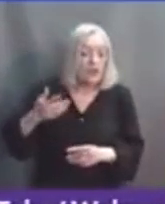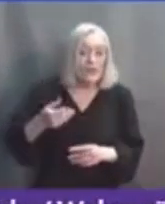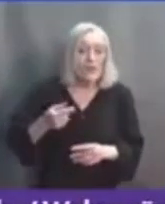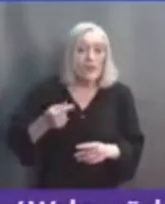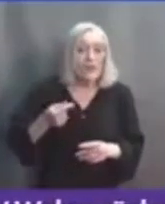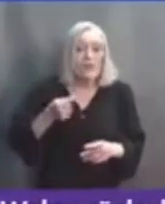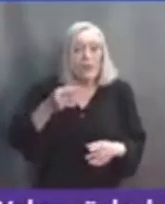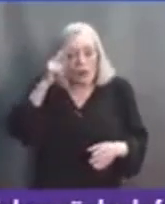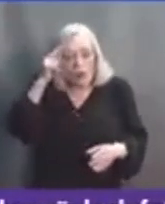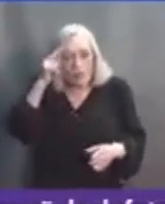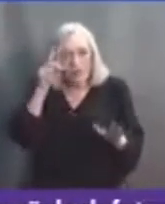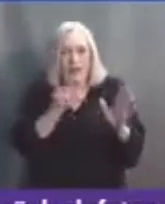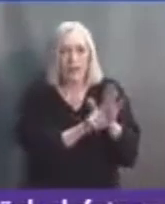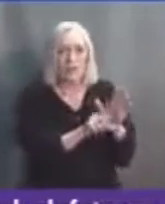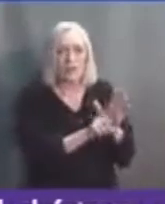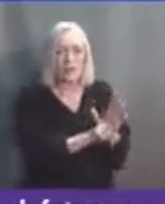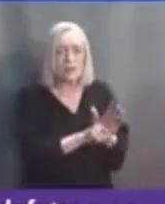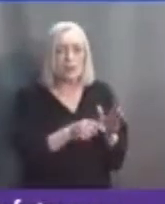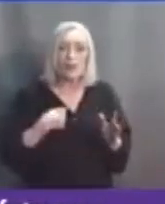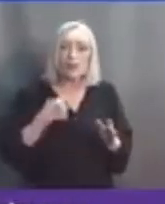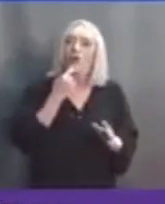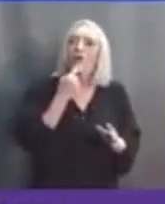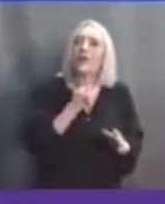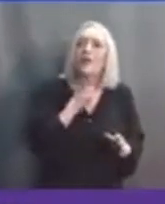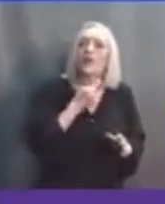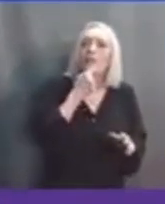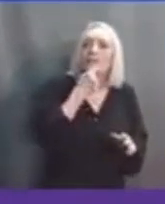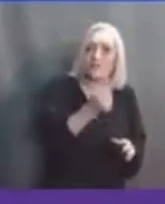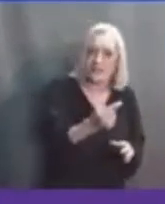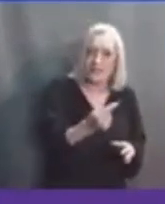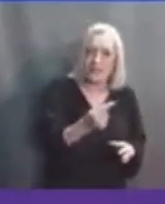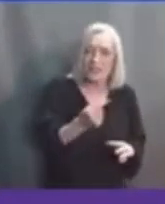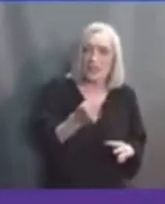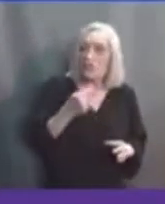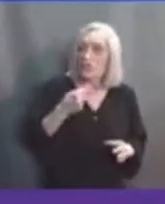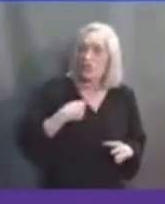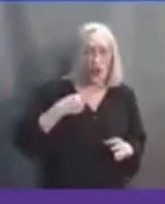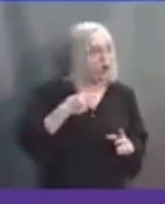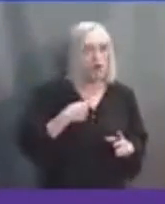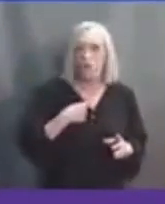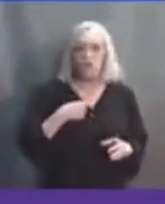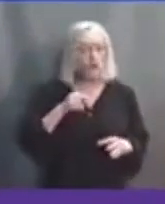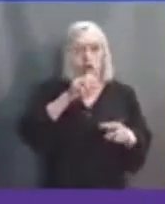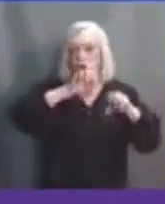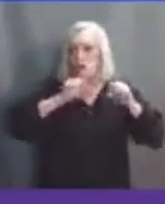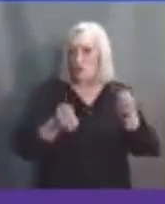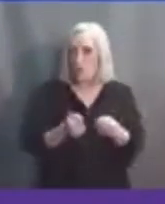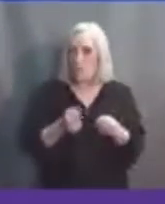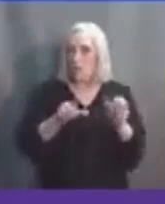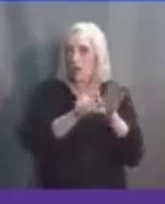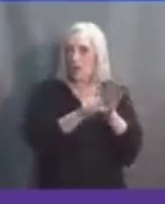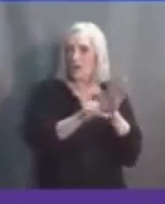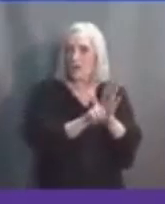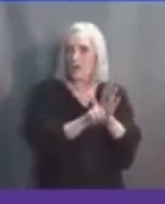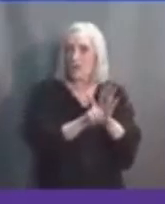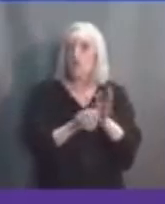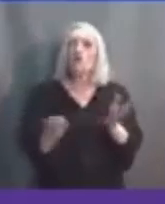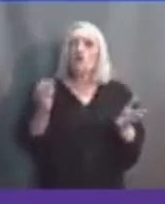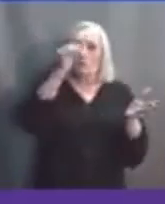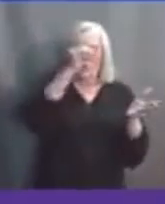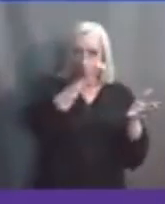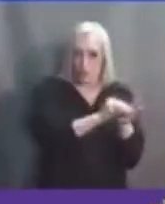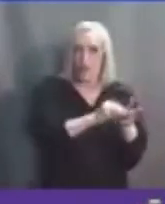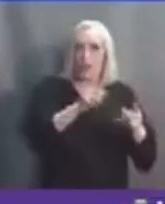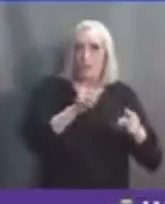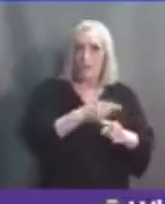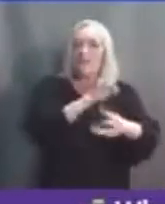claras quiero que sepan yo no sigo Esas reglas me sumé a la política para